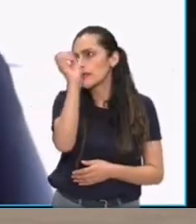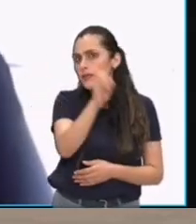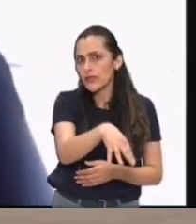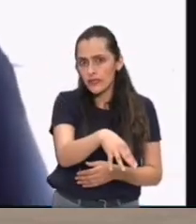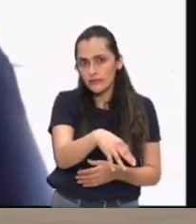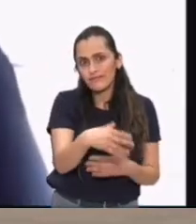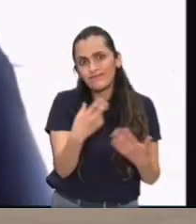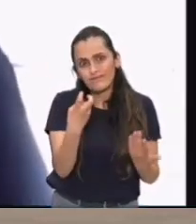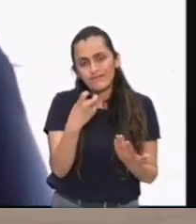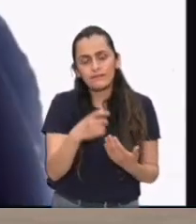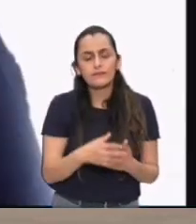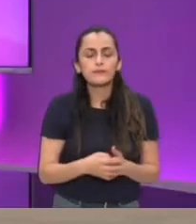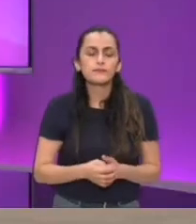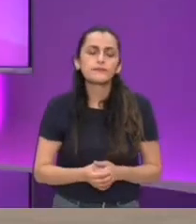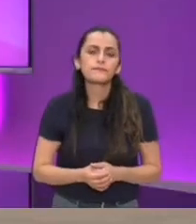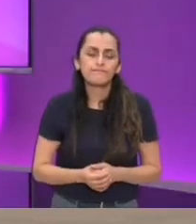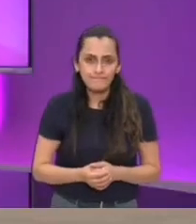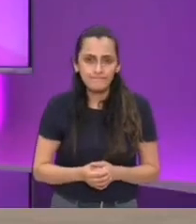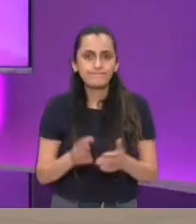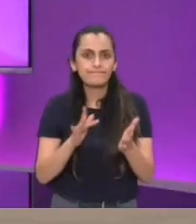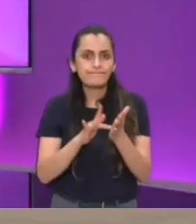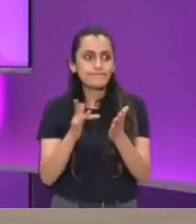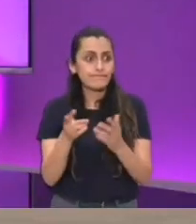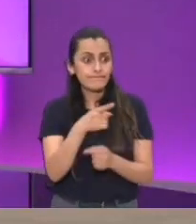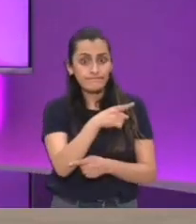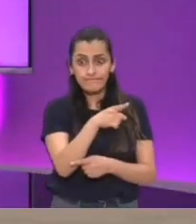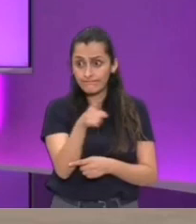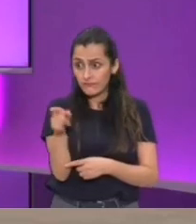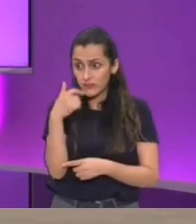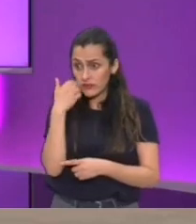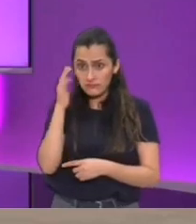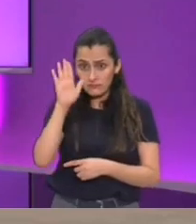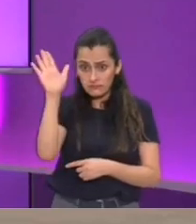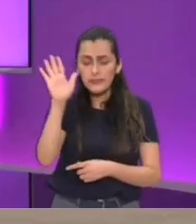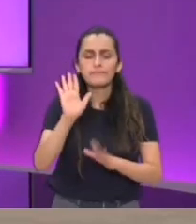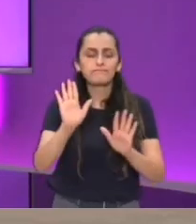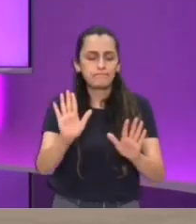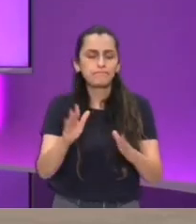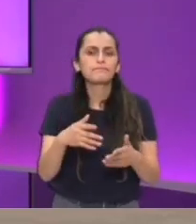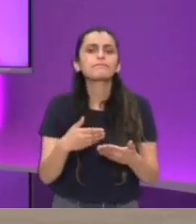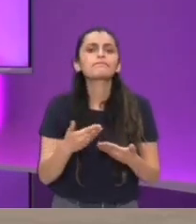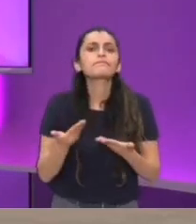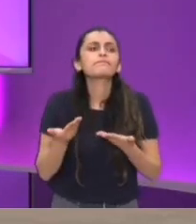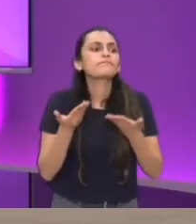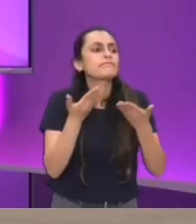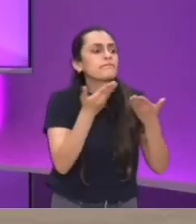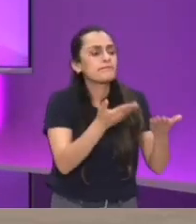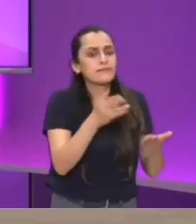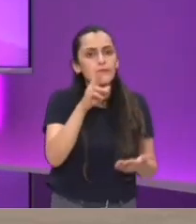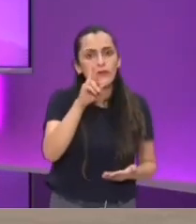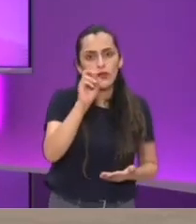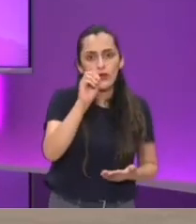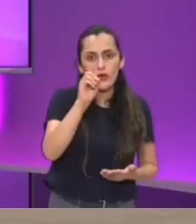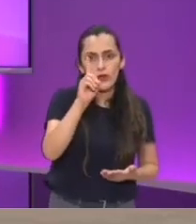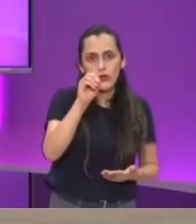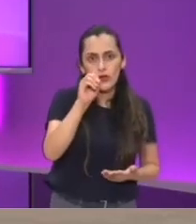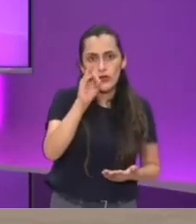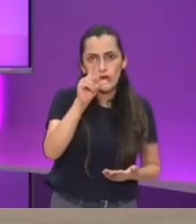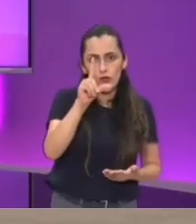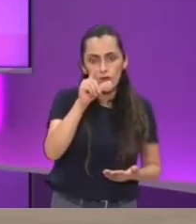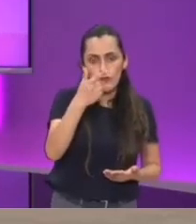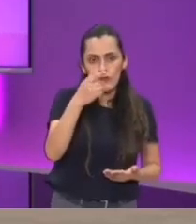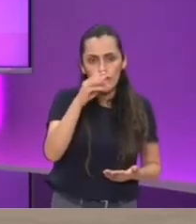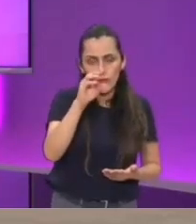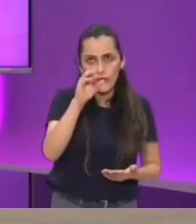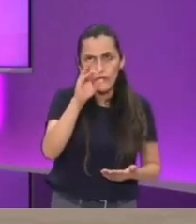espacio. Gracias, no tenemos ninguna petición, pero vamos a darle la palabra a Rodolfo Ondarza, representante